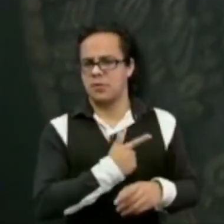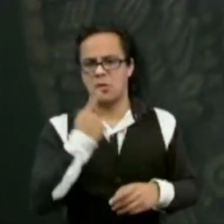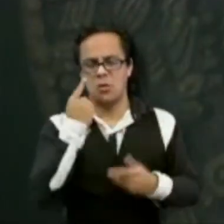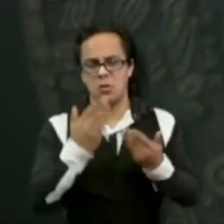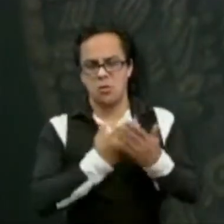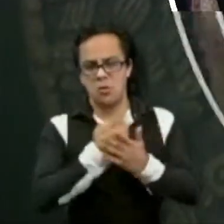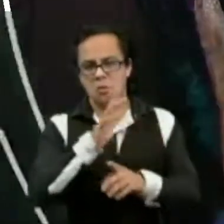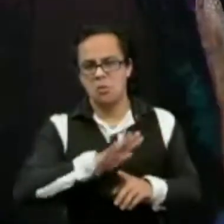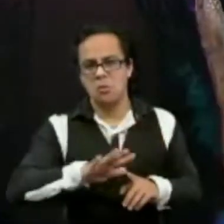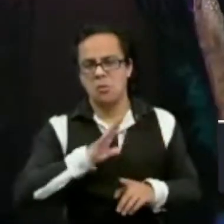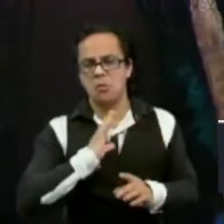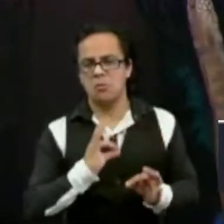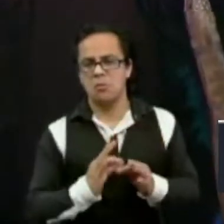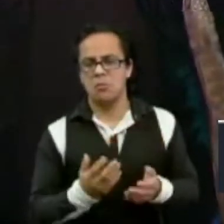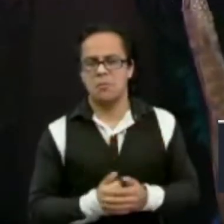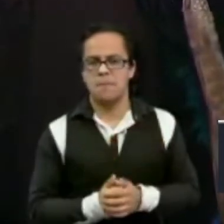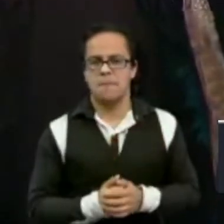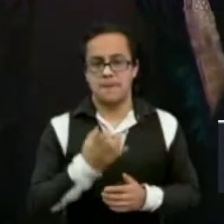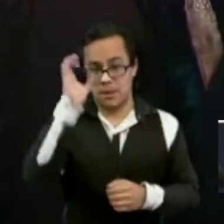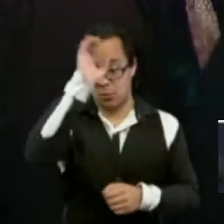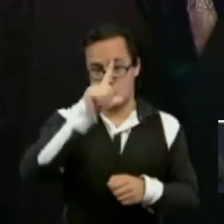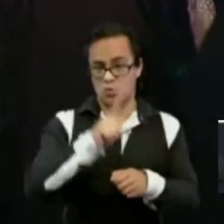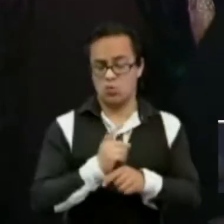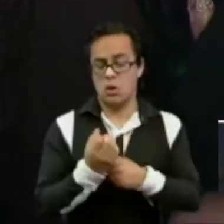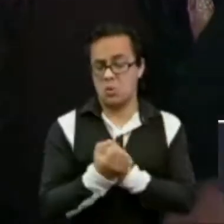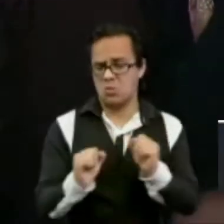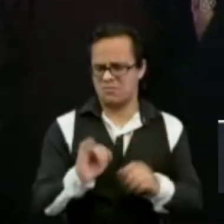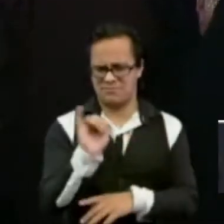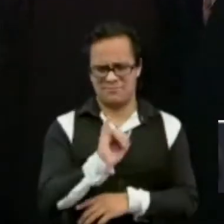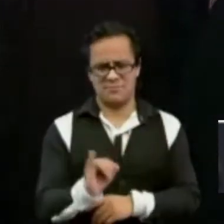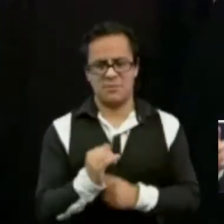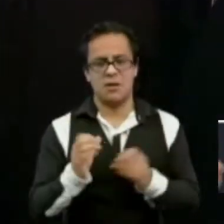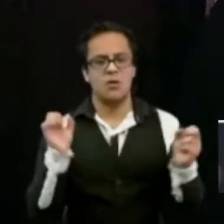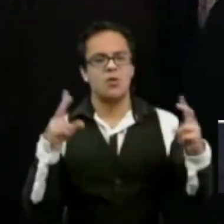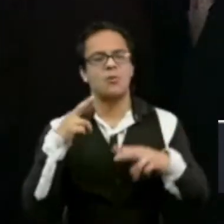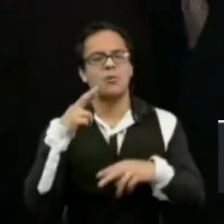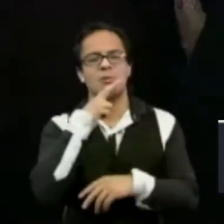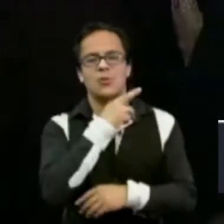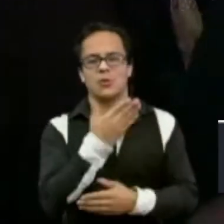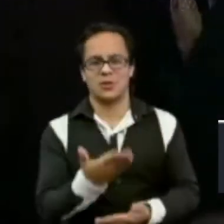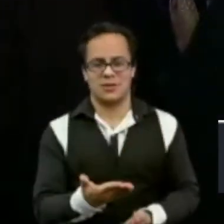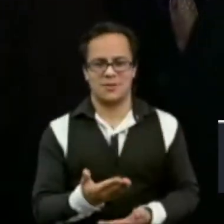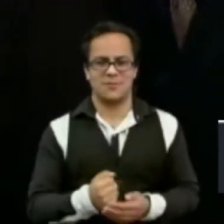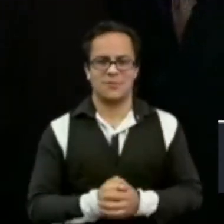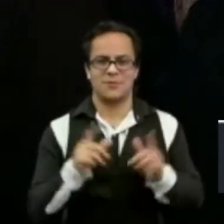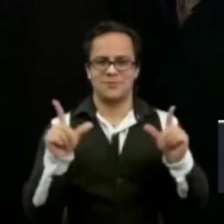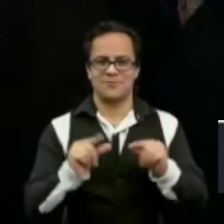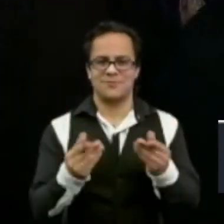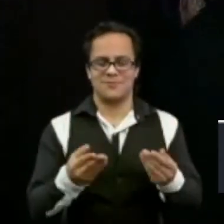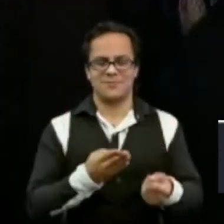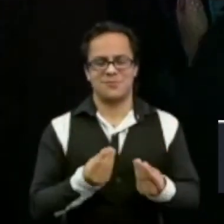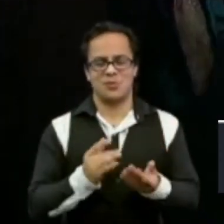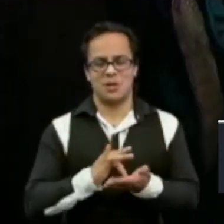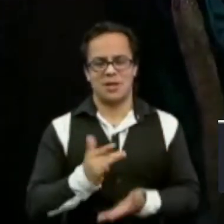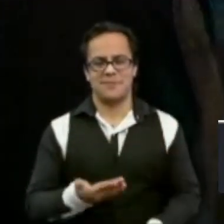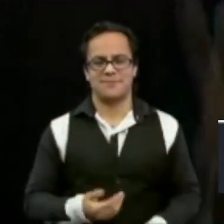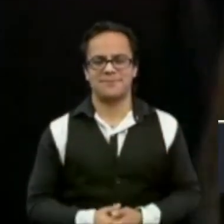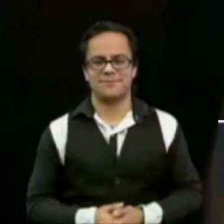tenemos algunos cercanos. Y porque la cultura no tiene por qué ser aburrida, yo los veo hasta la próxima. Regreso contigo, Marisol. Muchas